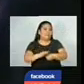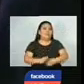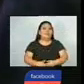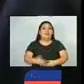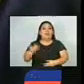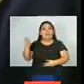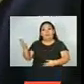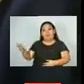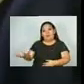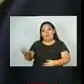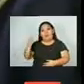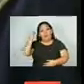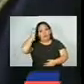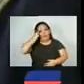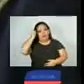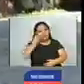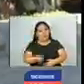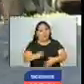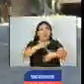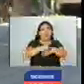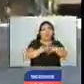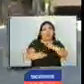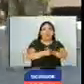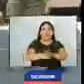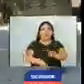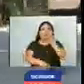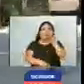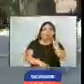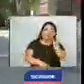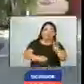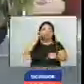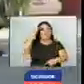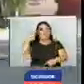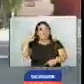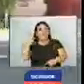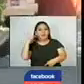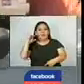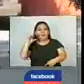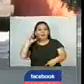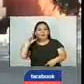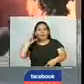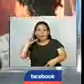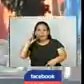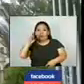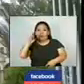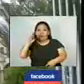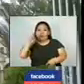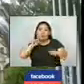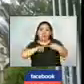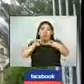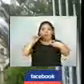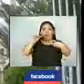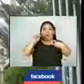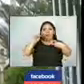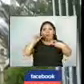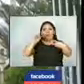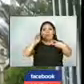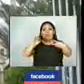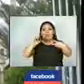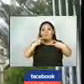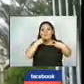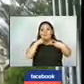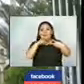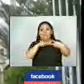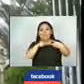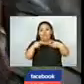Bueno, ya escuchábamos las declaraciones de dos de las diputadas, en este caso de Claudia Ortiz y también de Anabel Belloso, quien forma